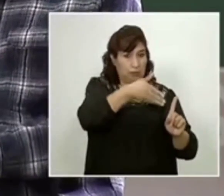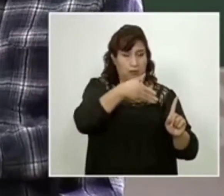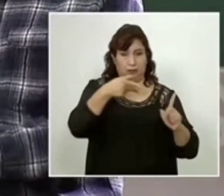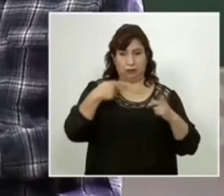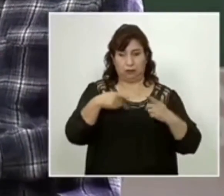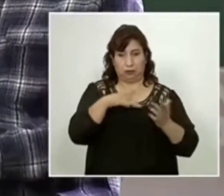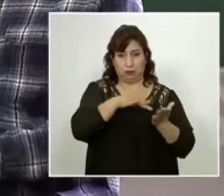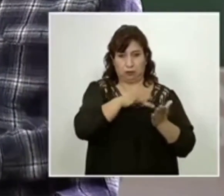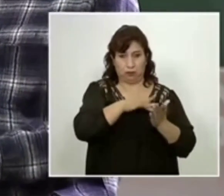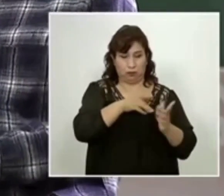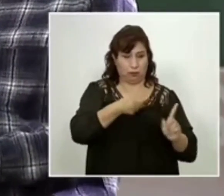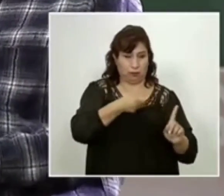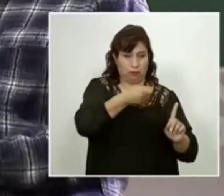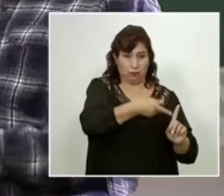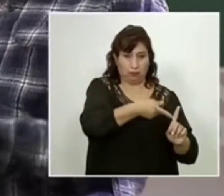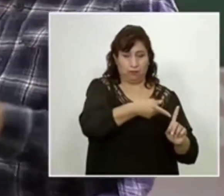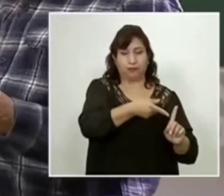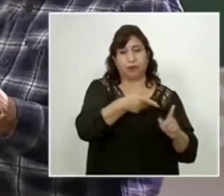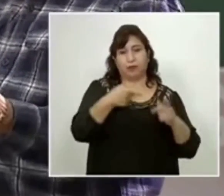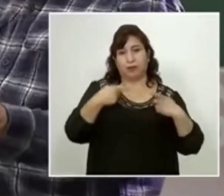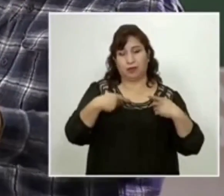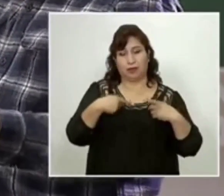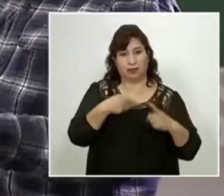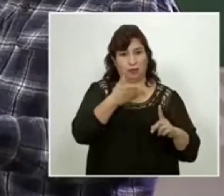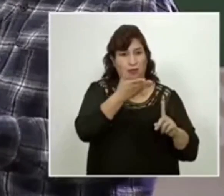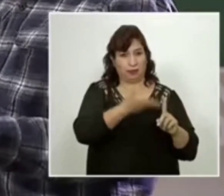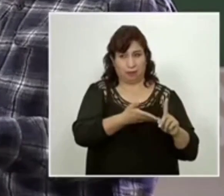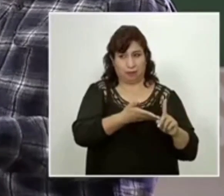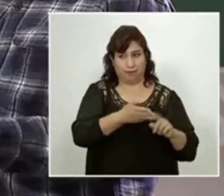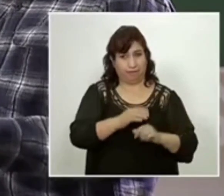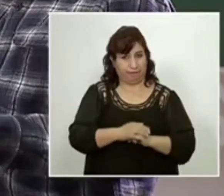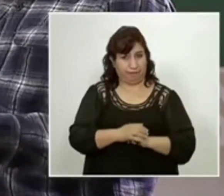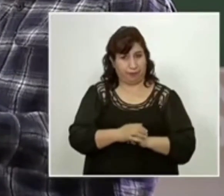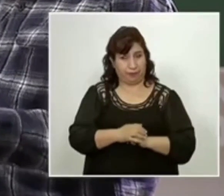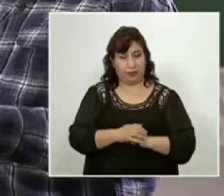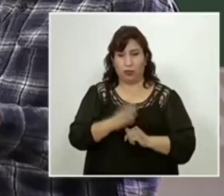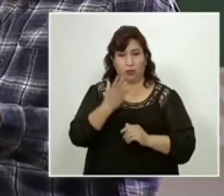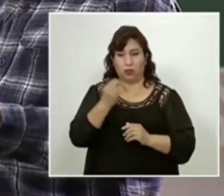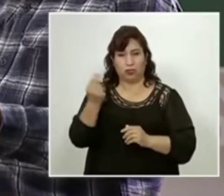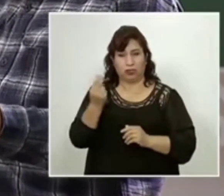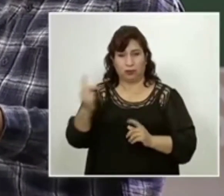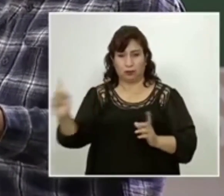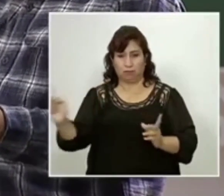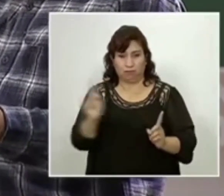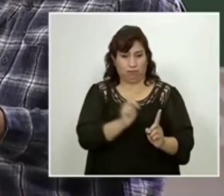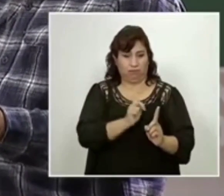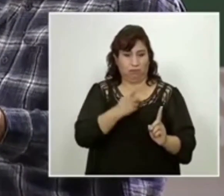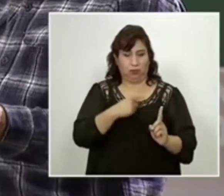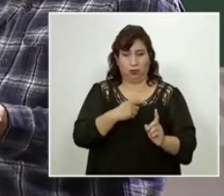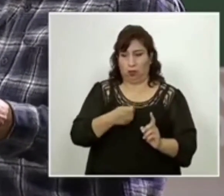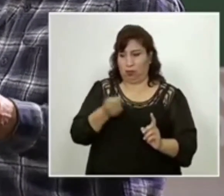apoyo a la gente, sin intermediarios.